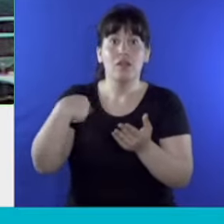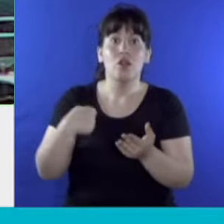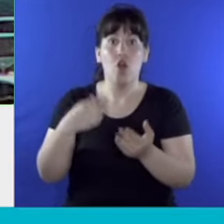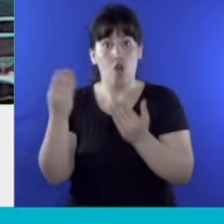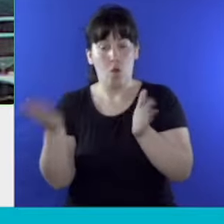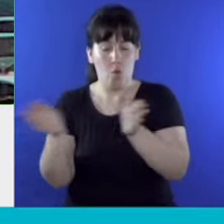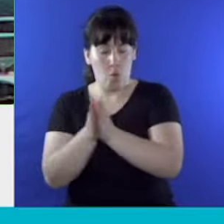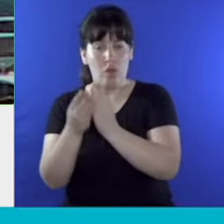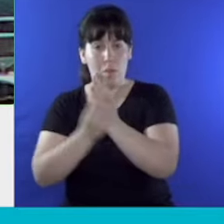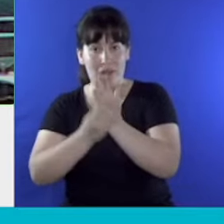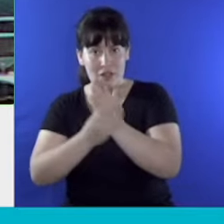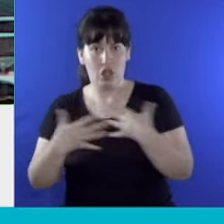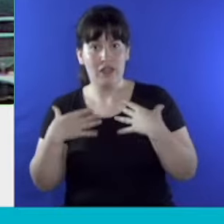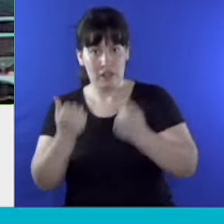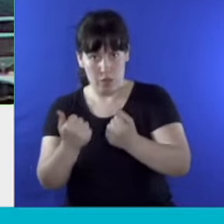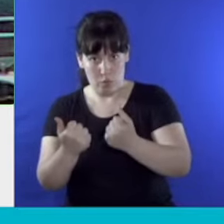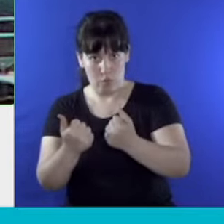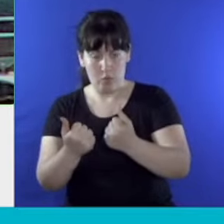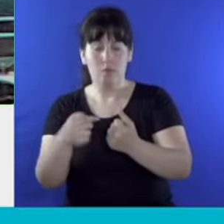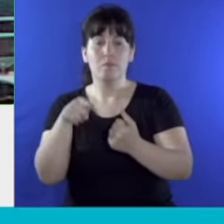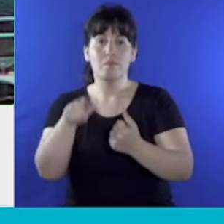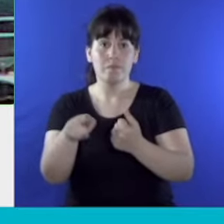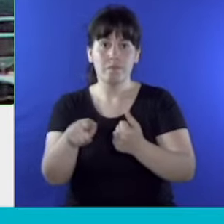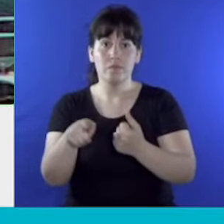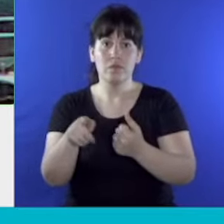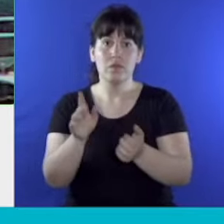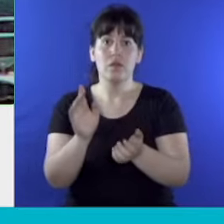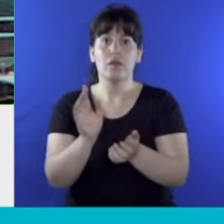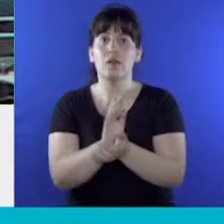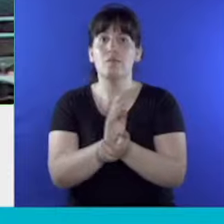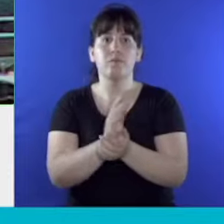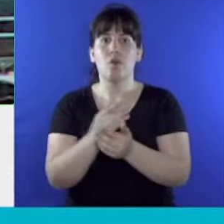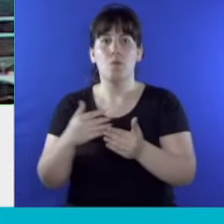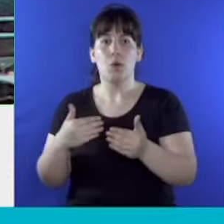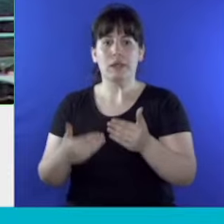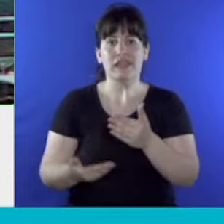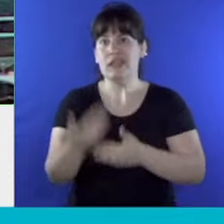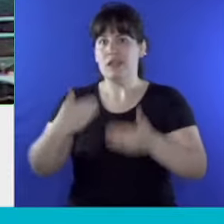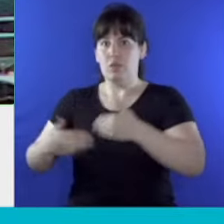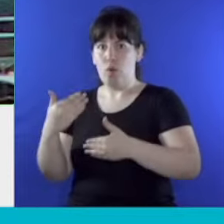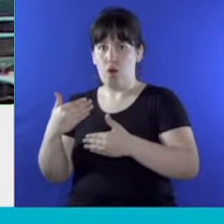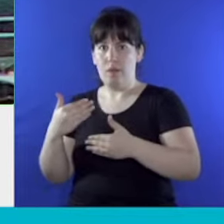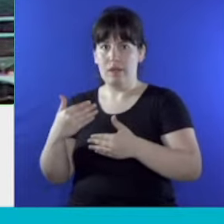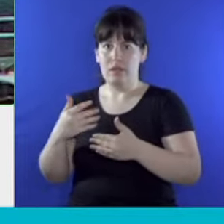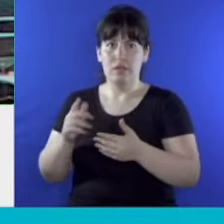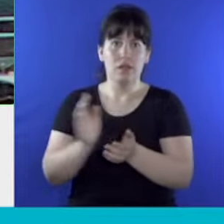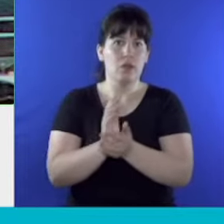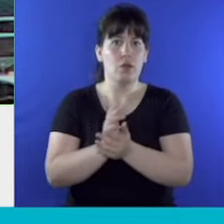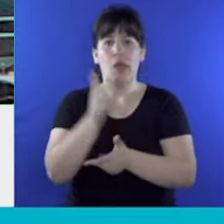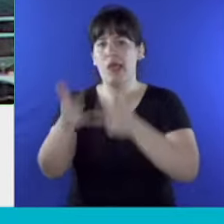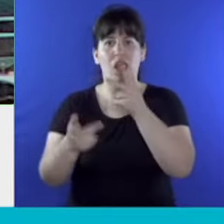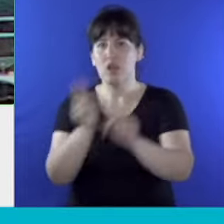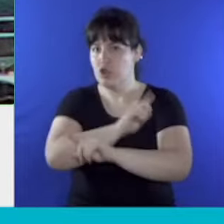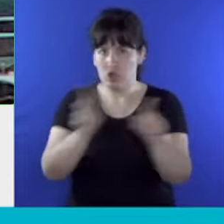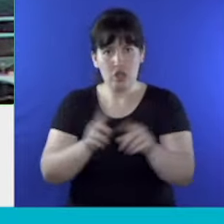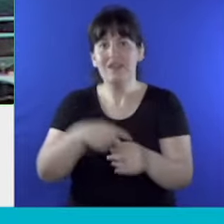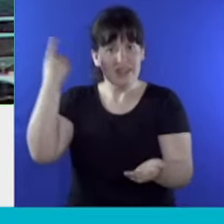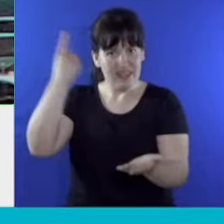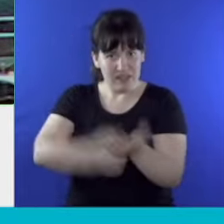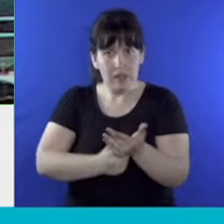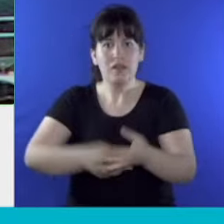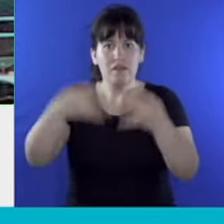Salud de no cejar, no retroceder, no poner excusas y tomar decisiones